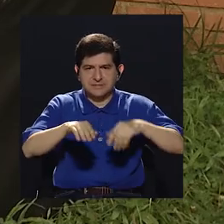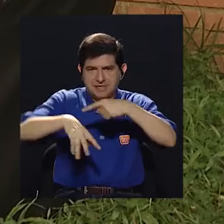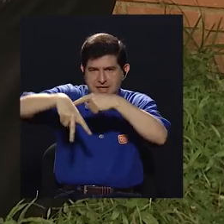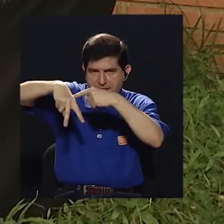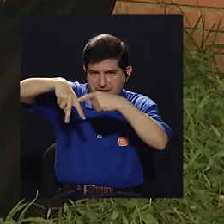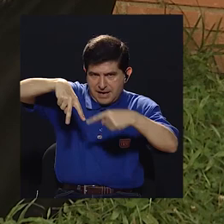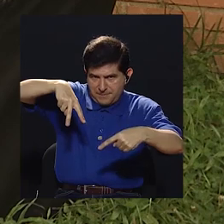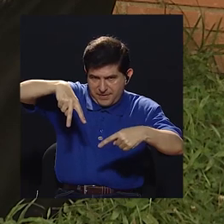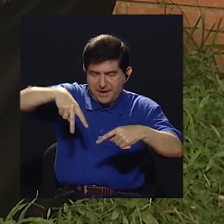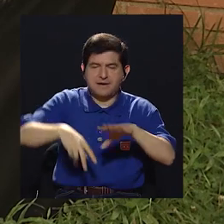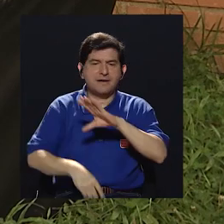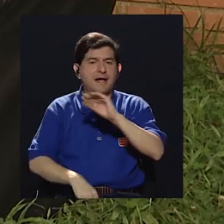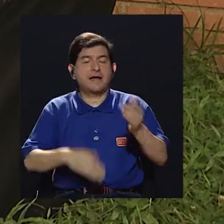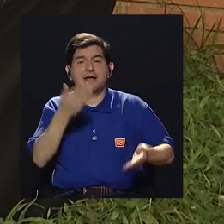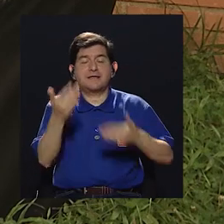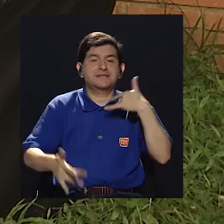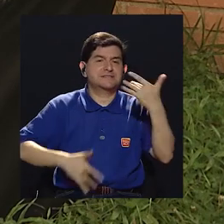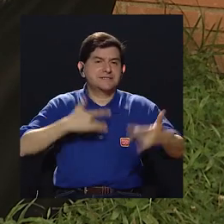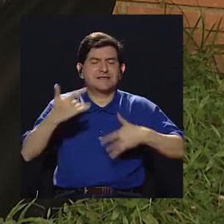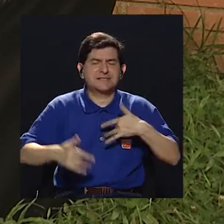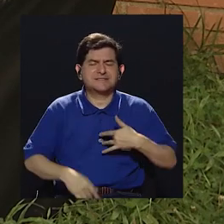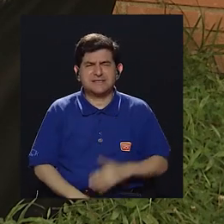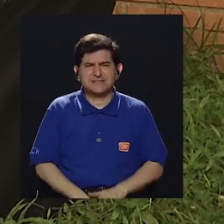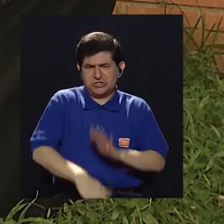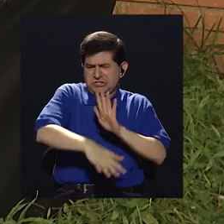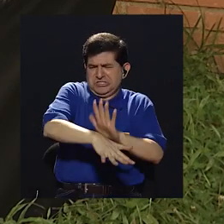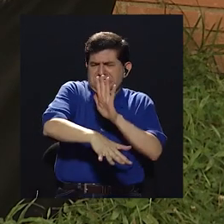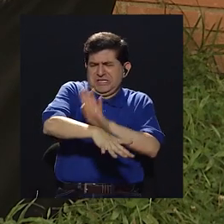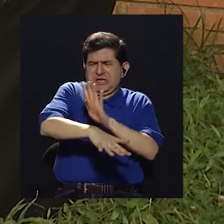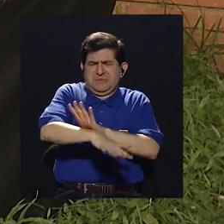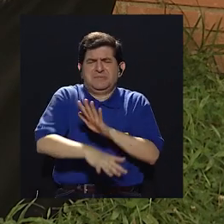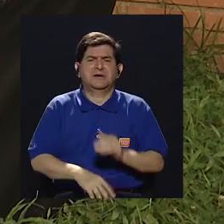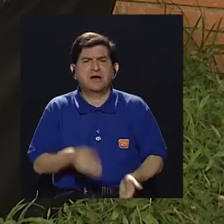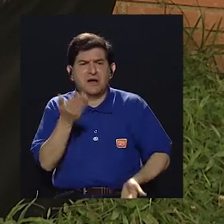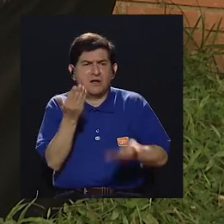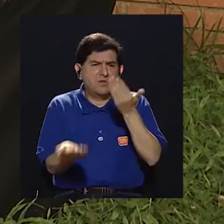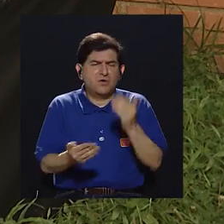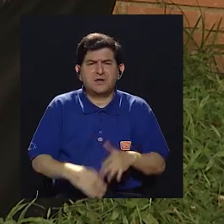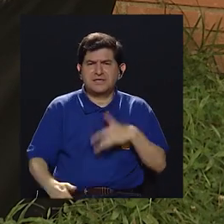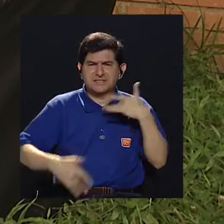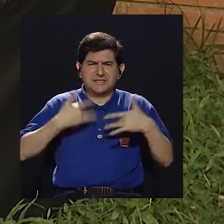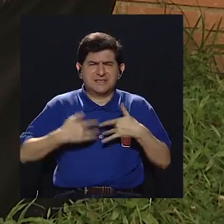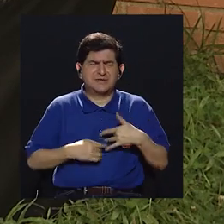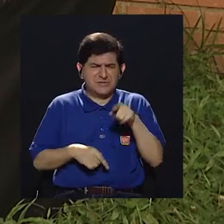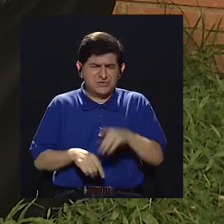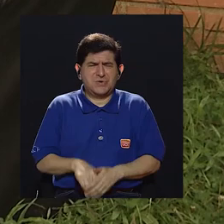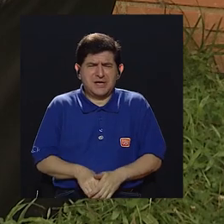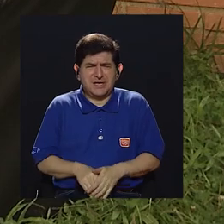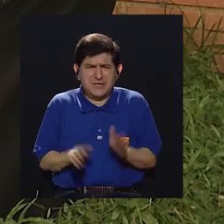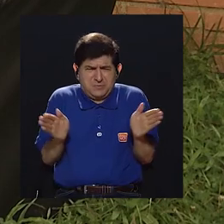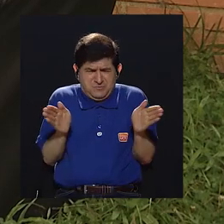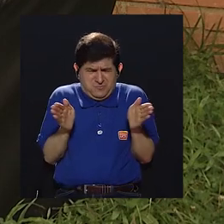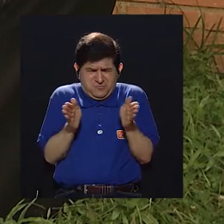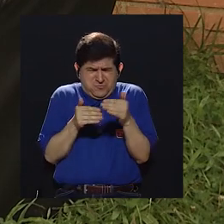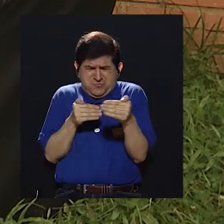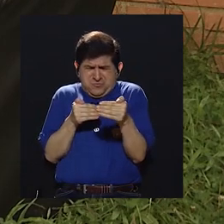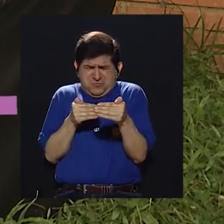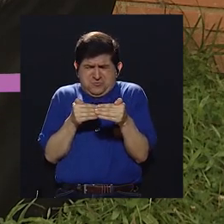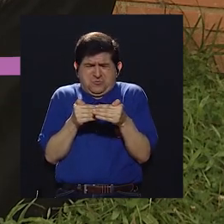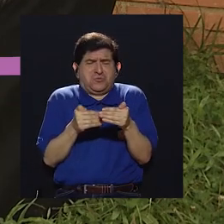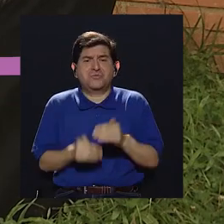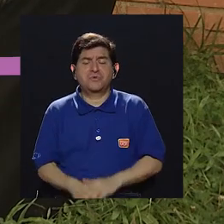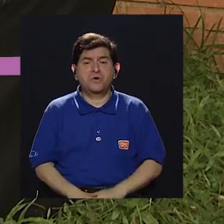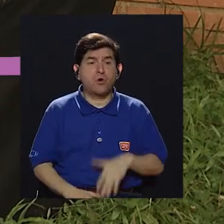pierna y te puede dar sensación de quemazón, sensación de ardor, sensación que te aprieta mucho, a